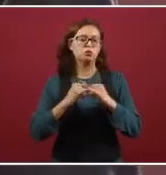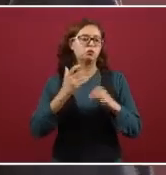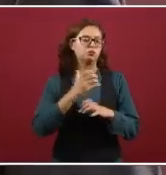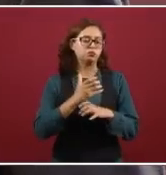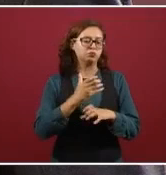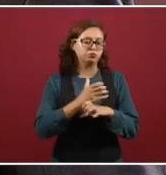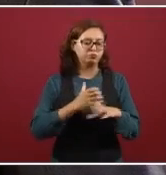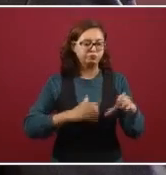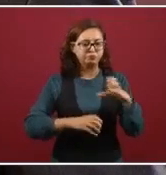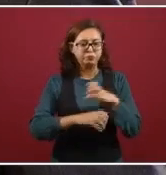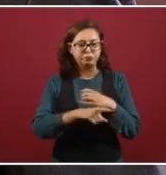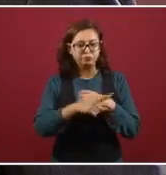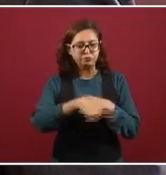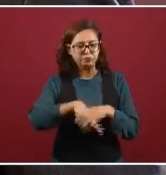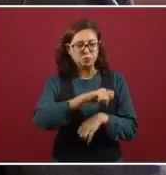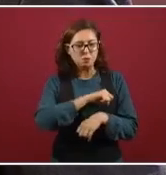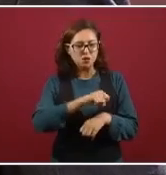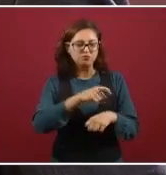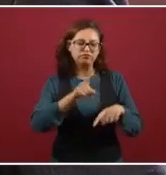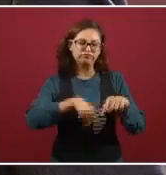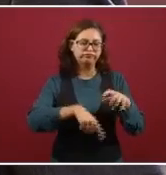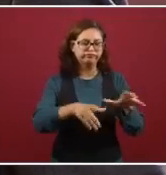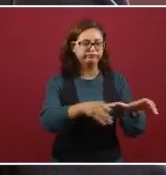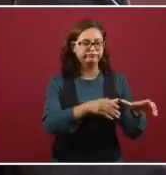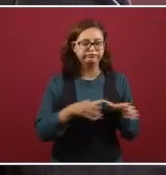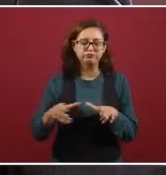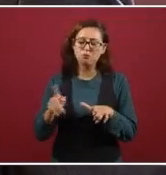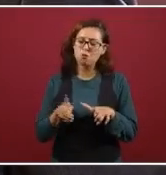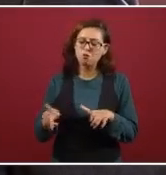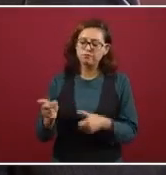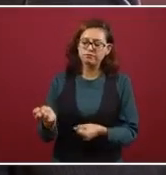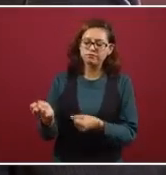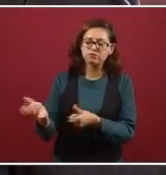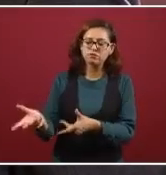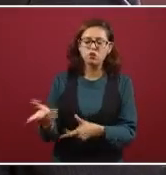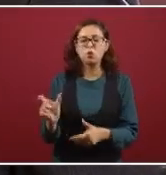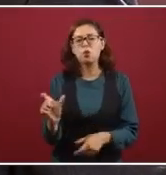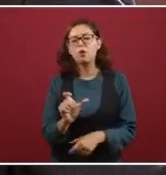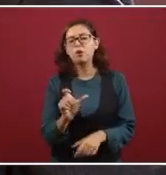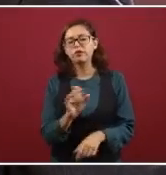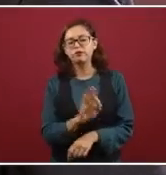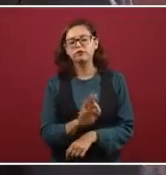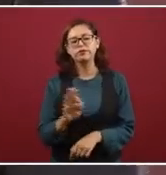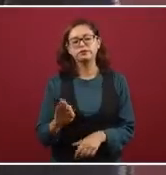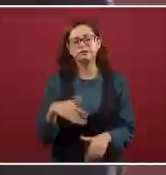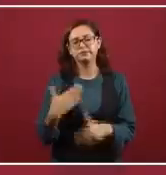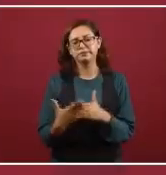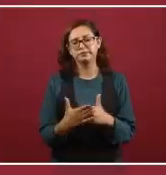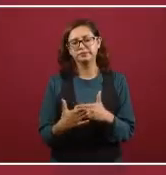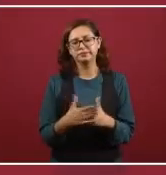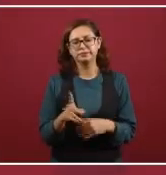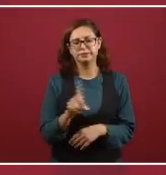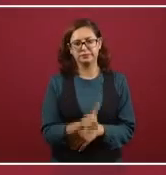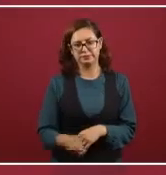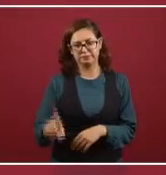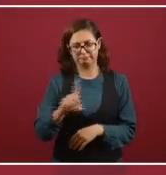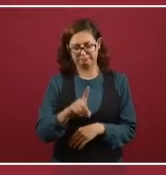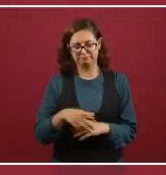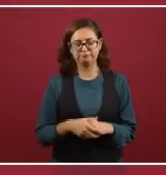llevar a cabo el domingo próximo. Son los dos temas y luego